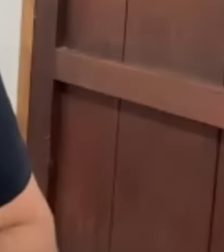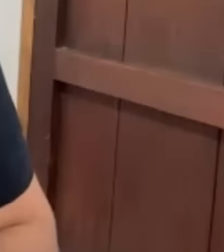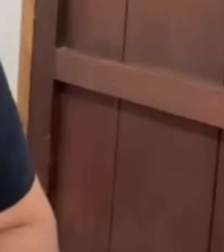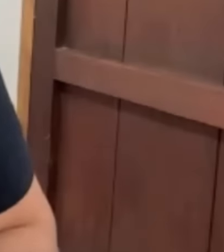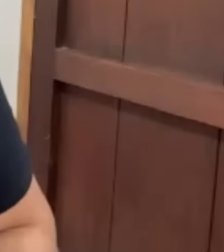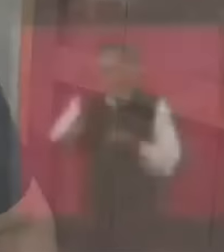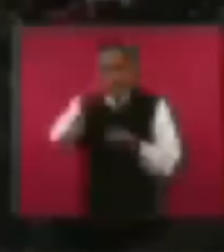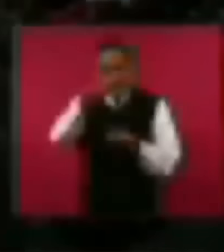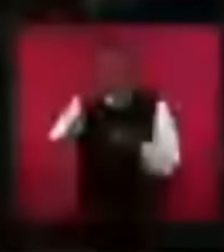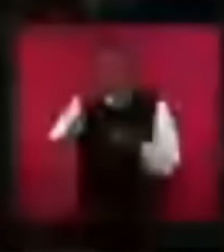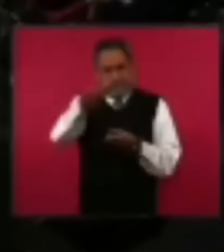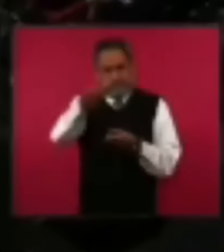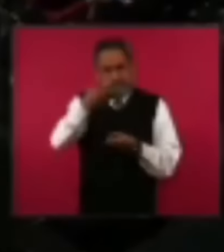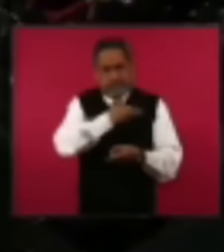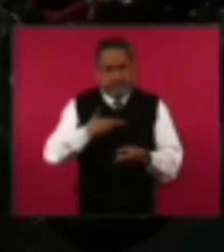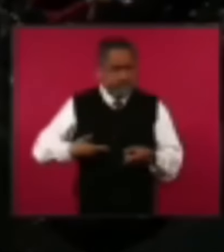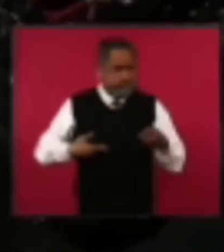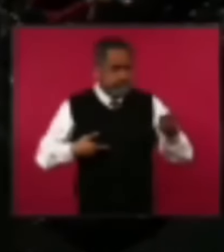Así respondió.